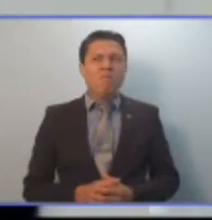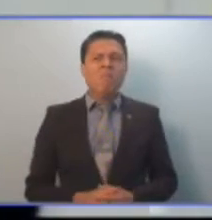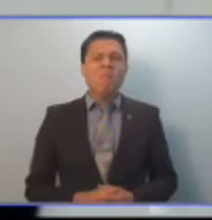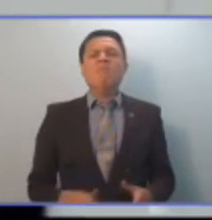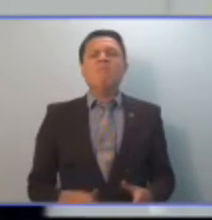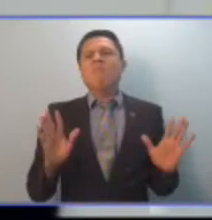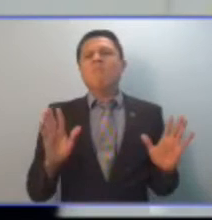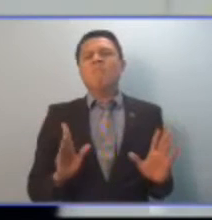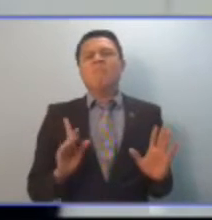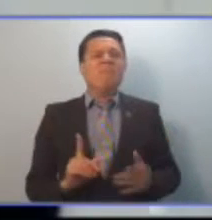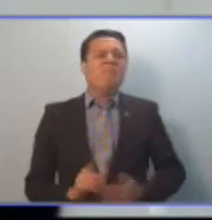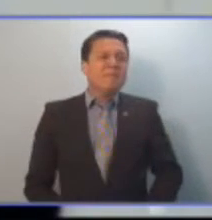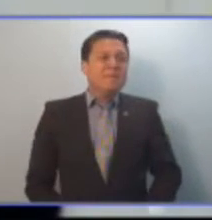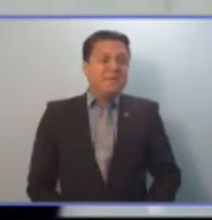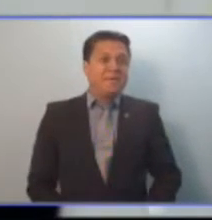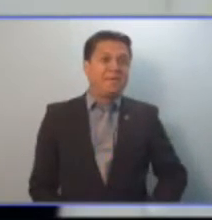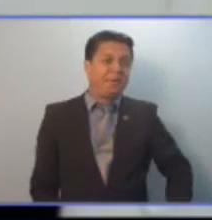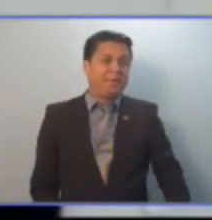no es